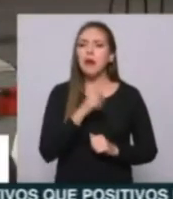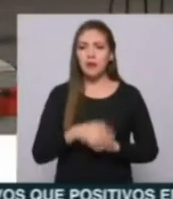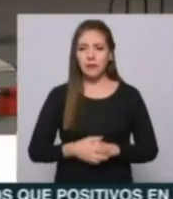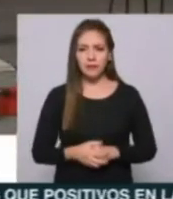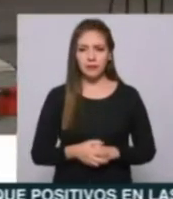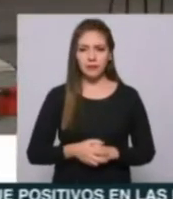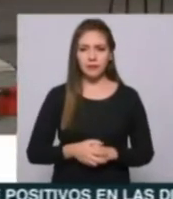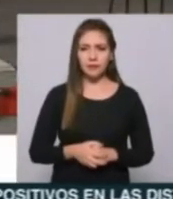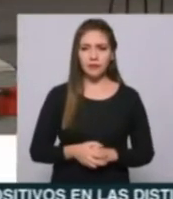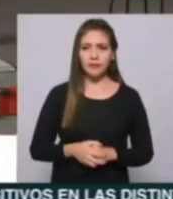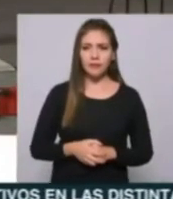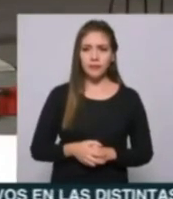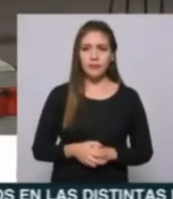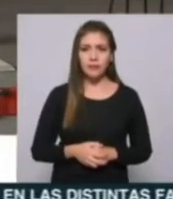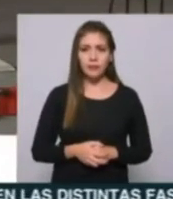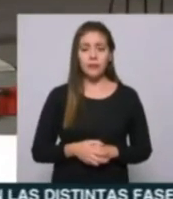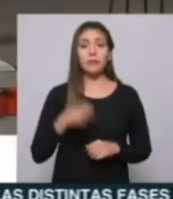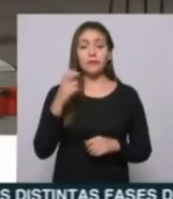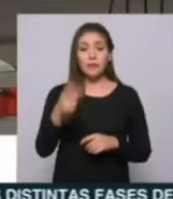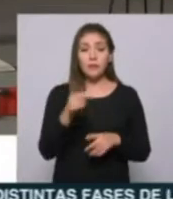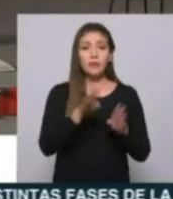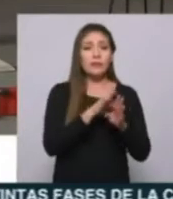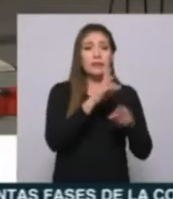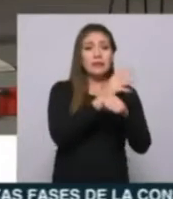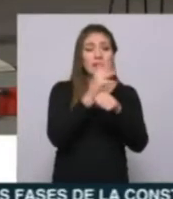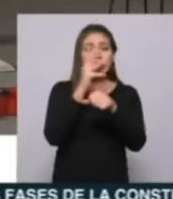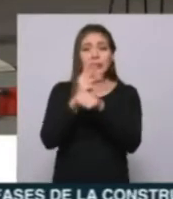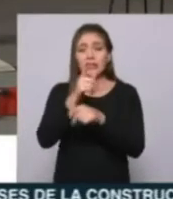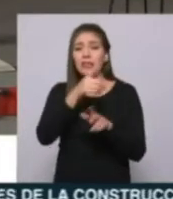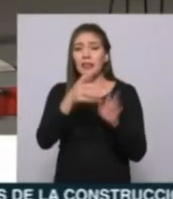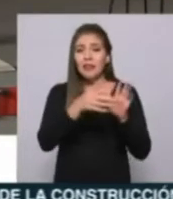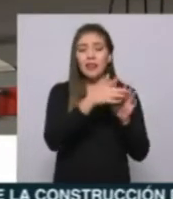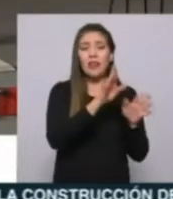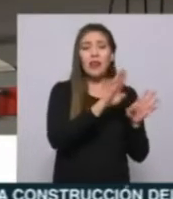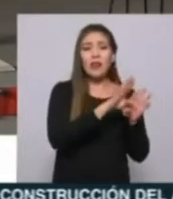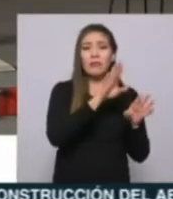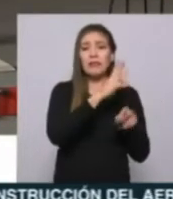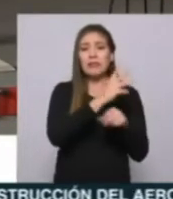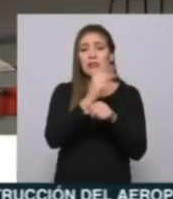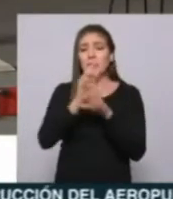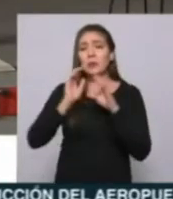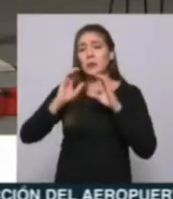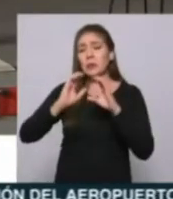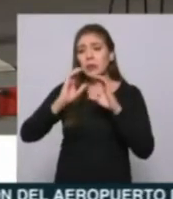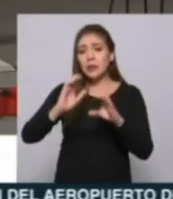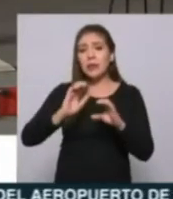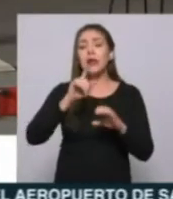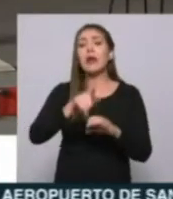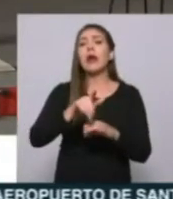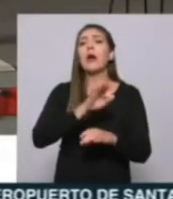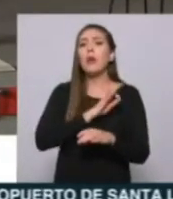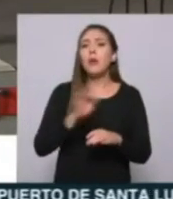de estos mantenimientos nos han permitido recuperar hasta este momento sobre los